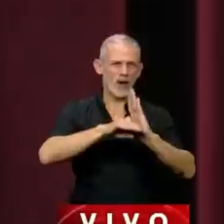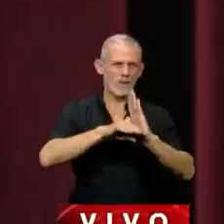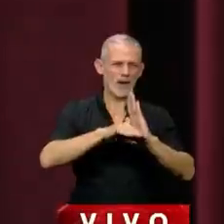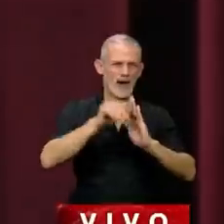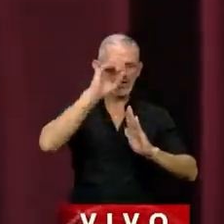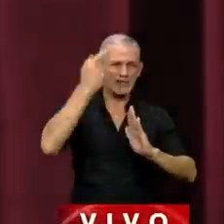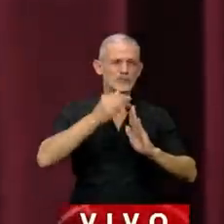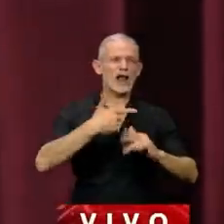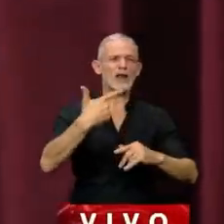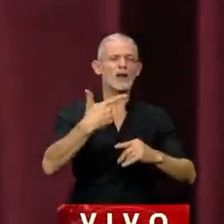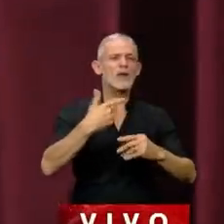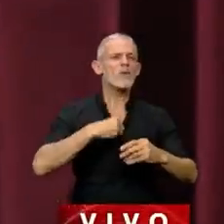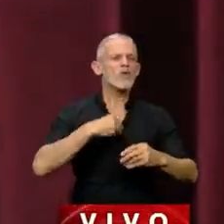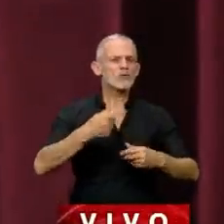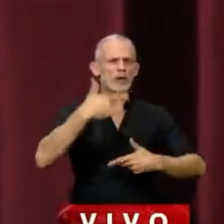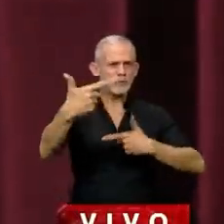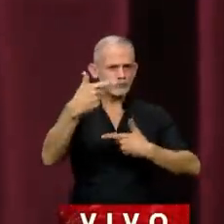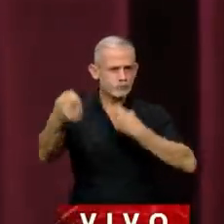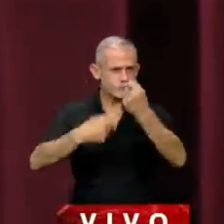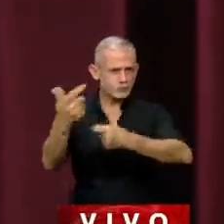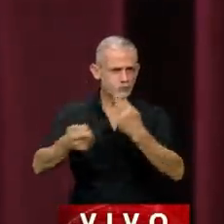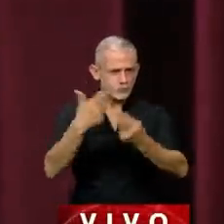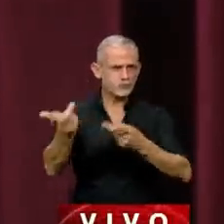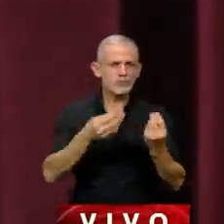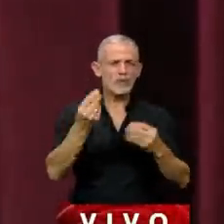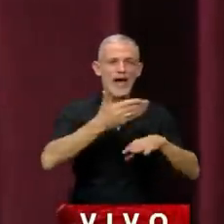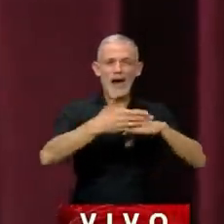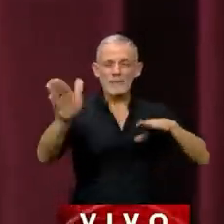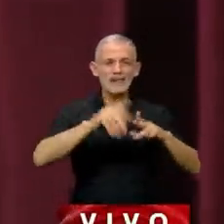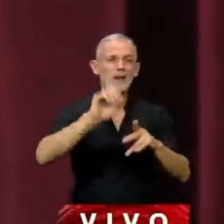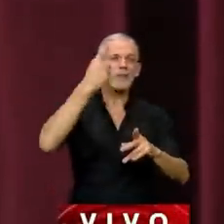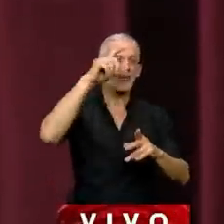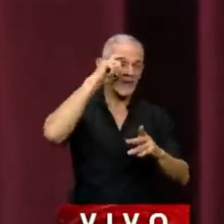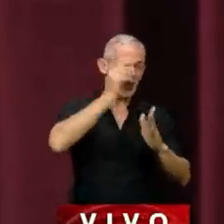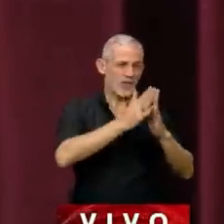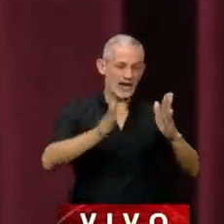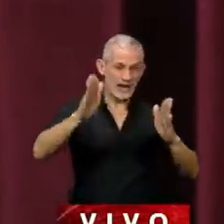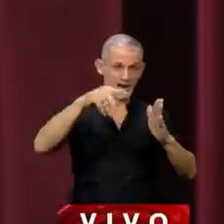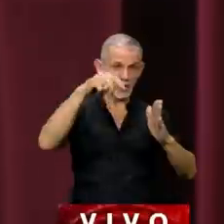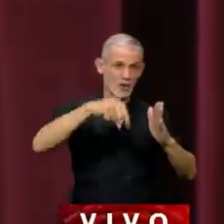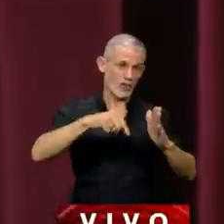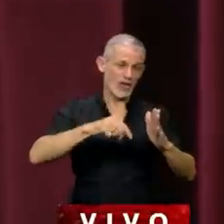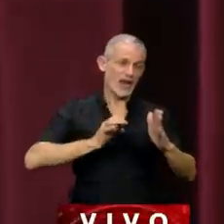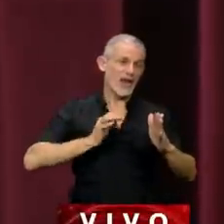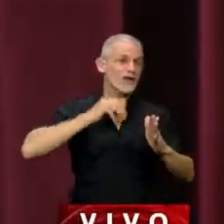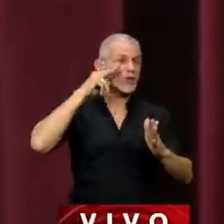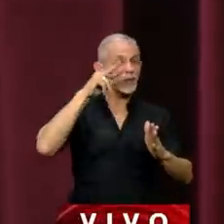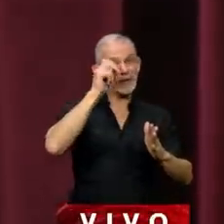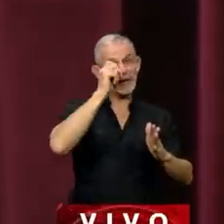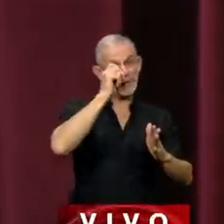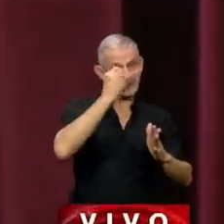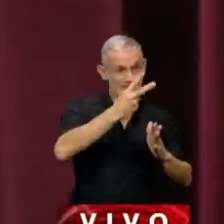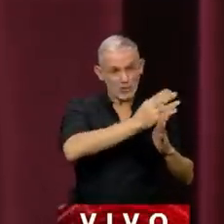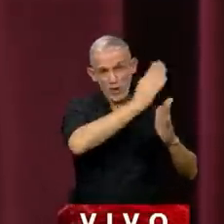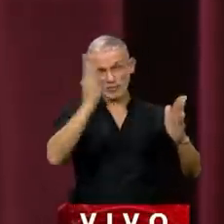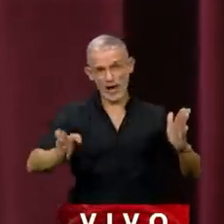Nacional de Entrega Voluntaria de Armas de Fuego a partir del 1 de enero de el